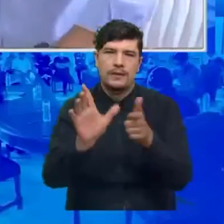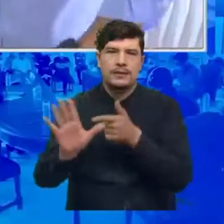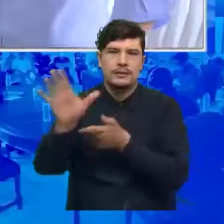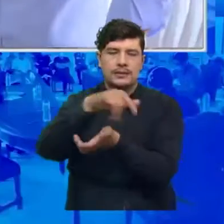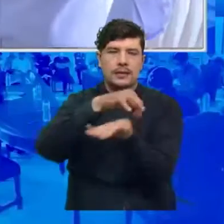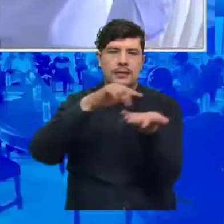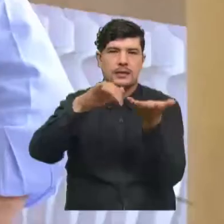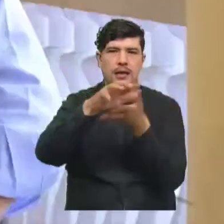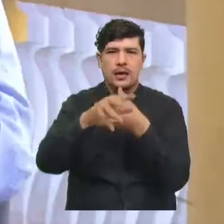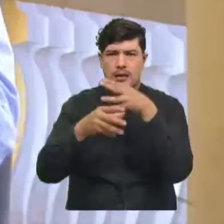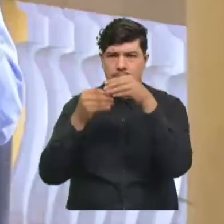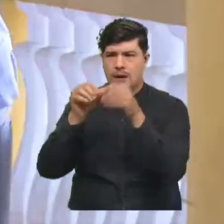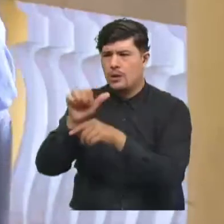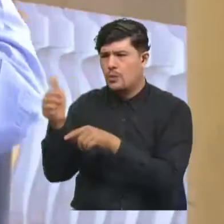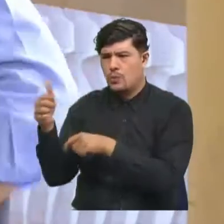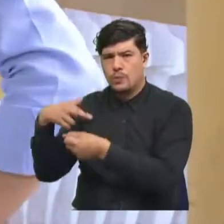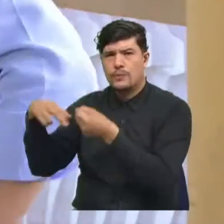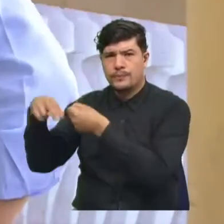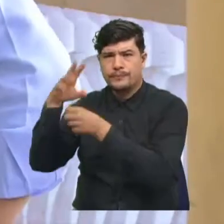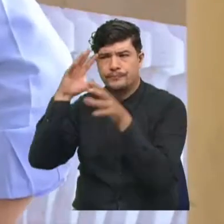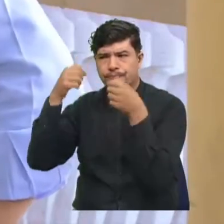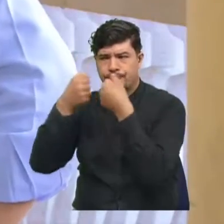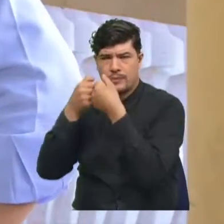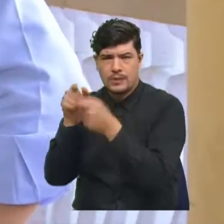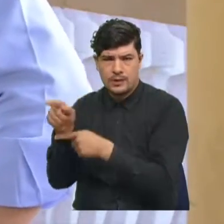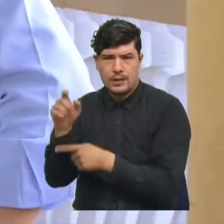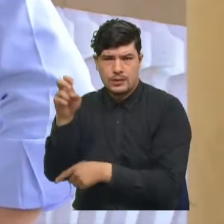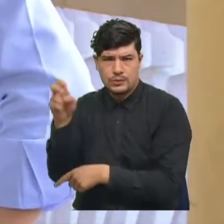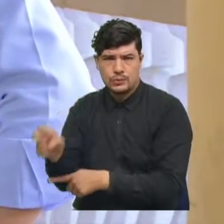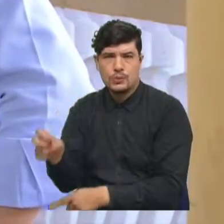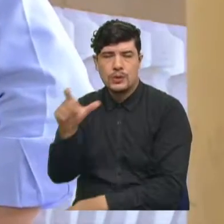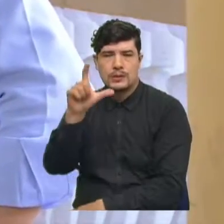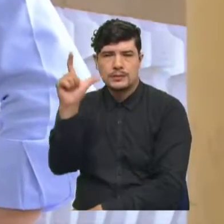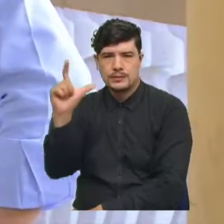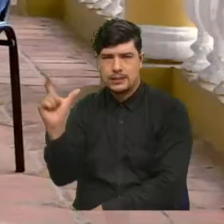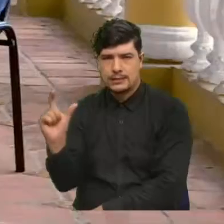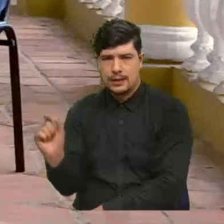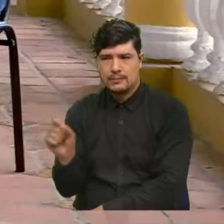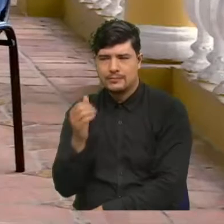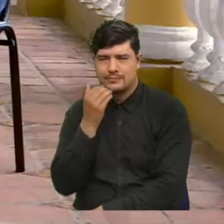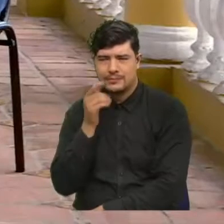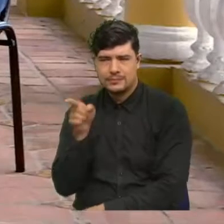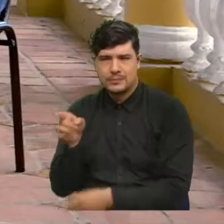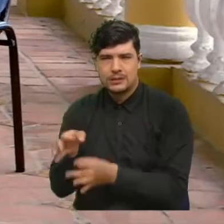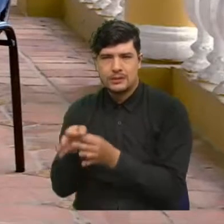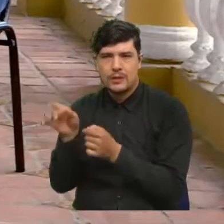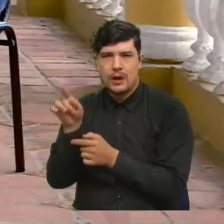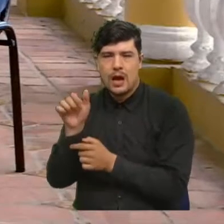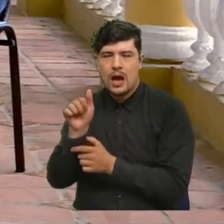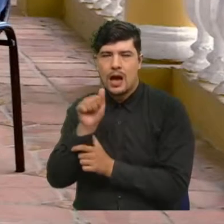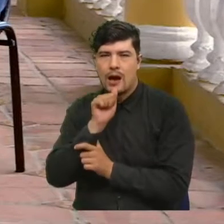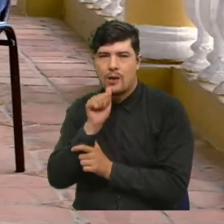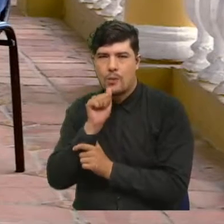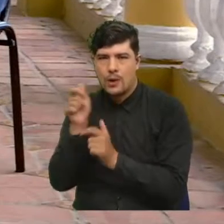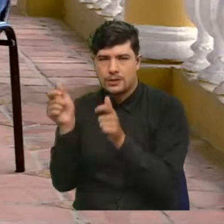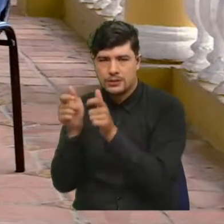con otras regiones caso del sur del cesar donde de pronto en aguachica en san alberto donde se han presentado esos puntos críticos